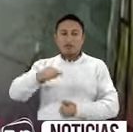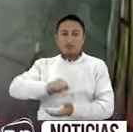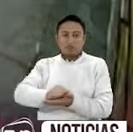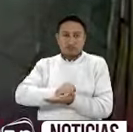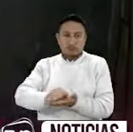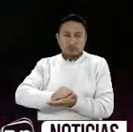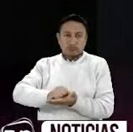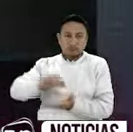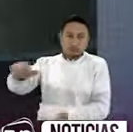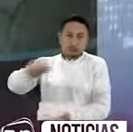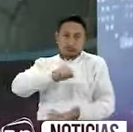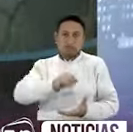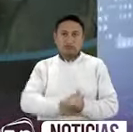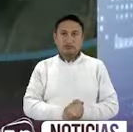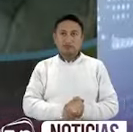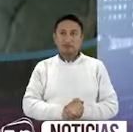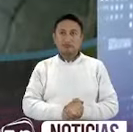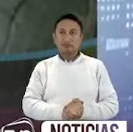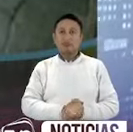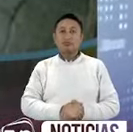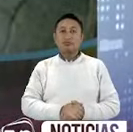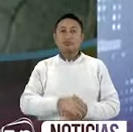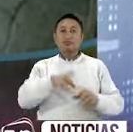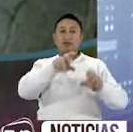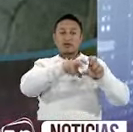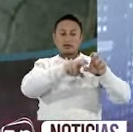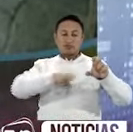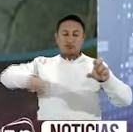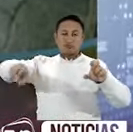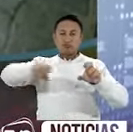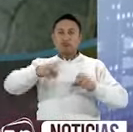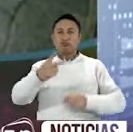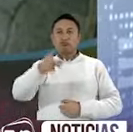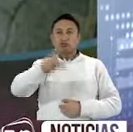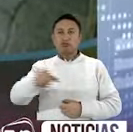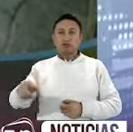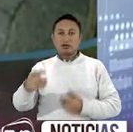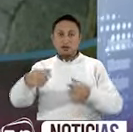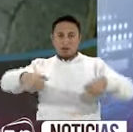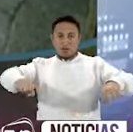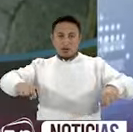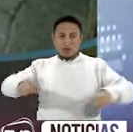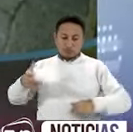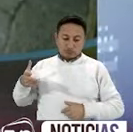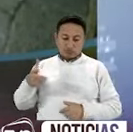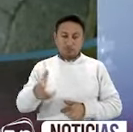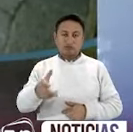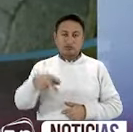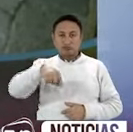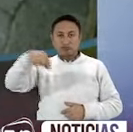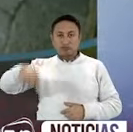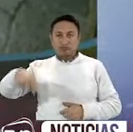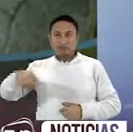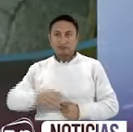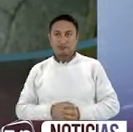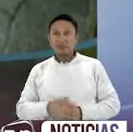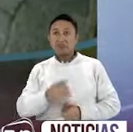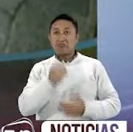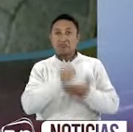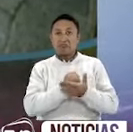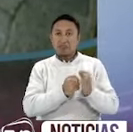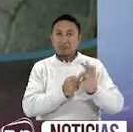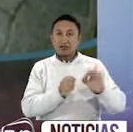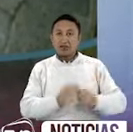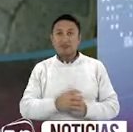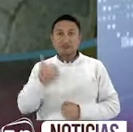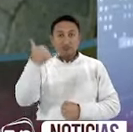ropa. El señor se bajó del automóvil y vinieron 2 personas en una moto, aparentemente sin placa, llevándose